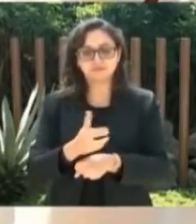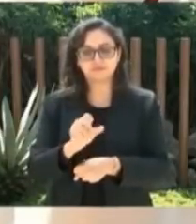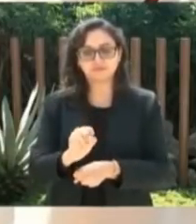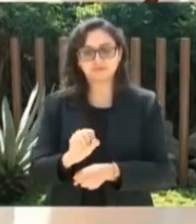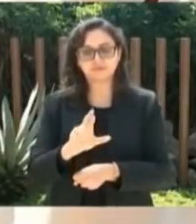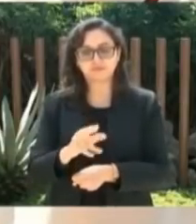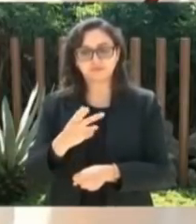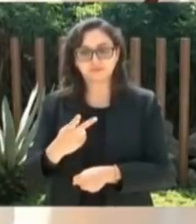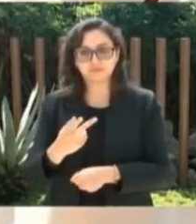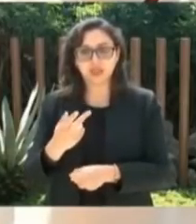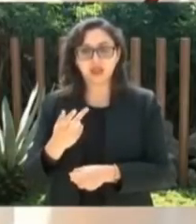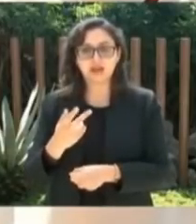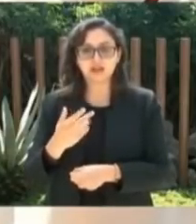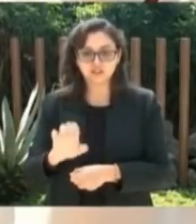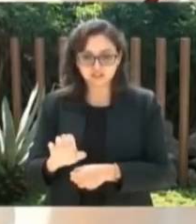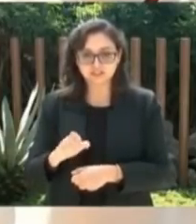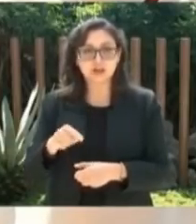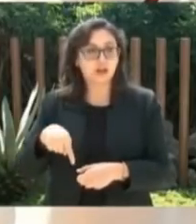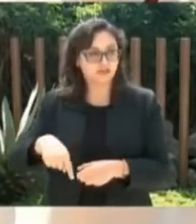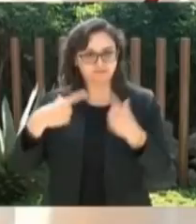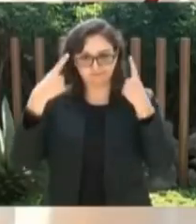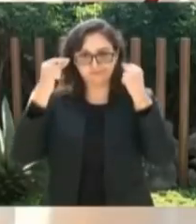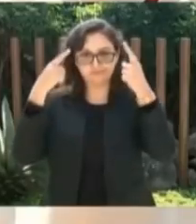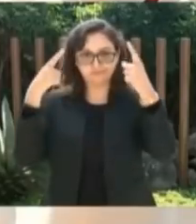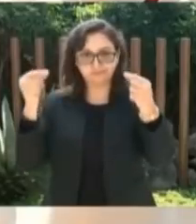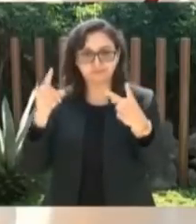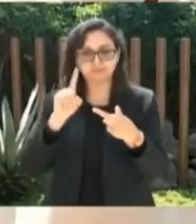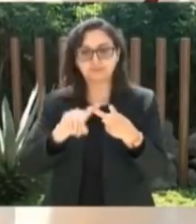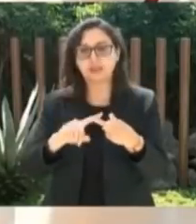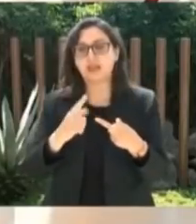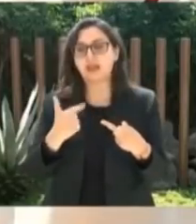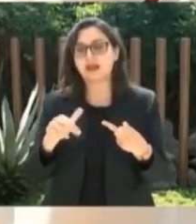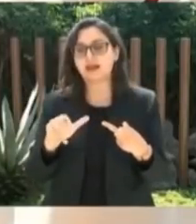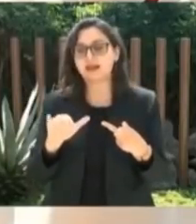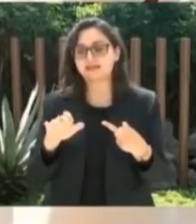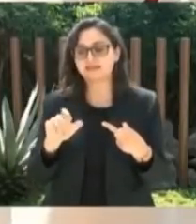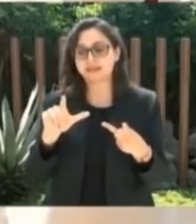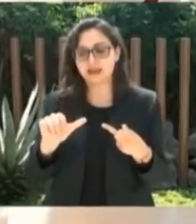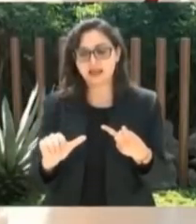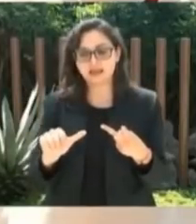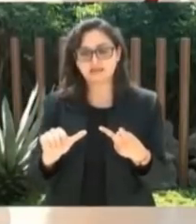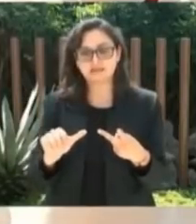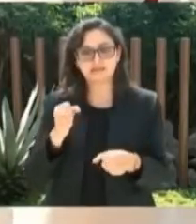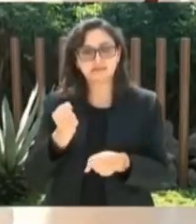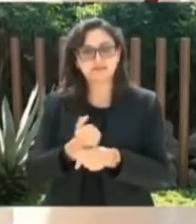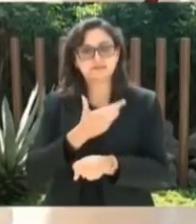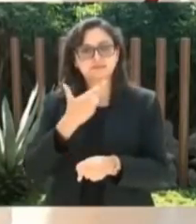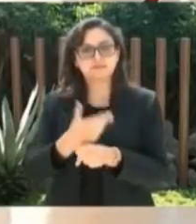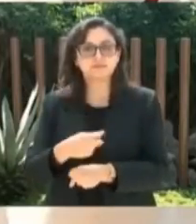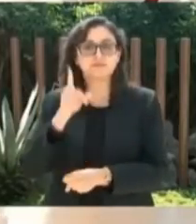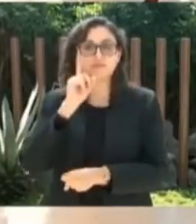egresado de aquí del Colegio de México. Graciela Márquez, secretaria de Economía.